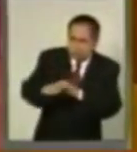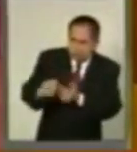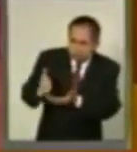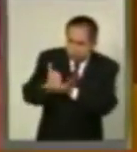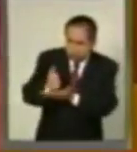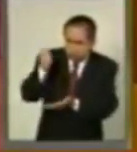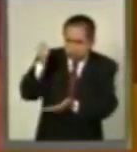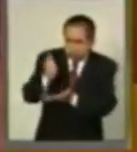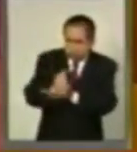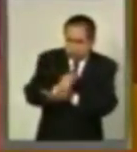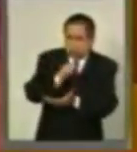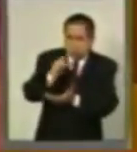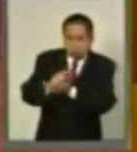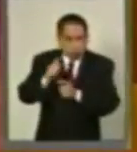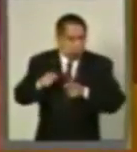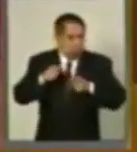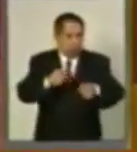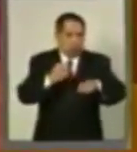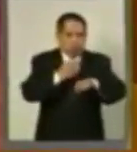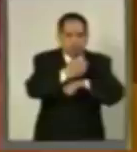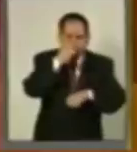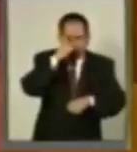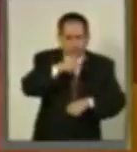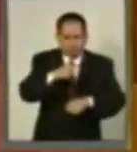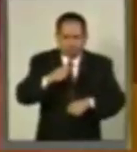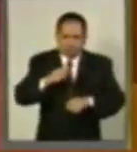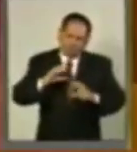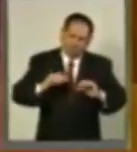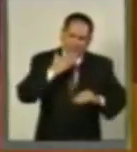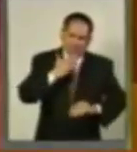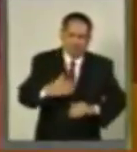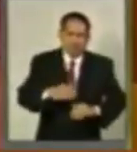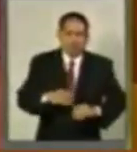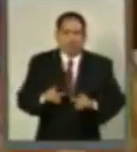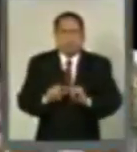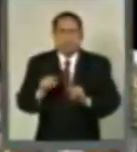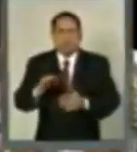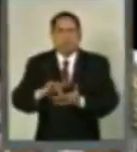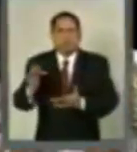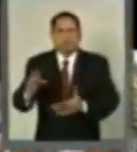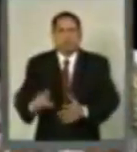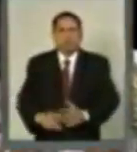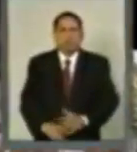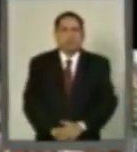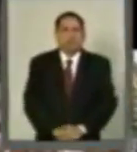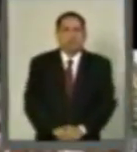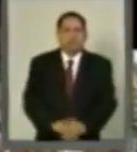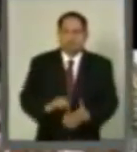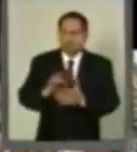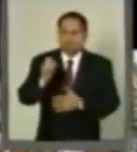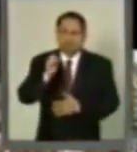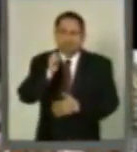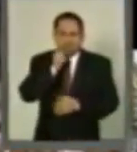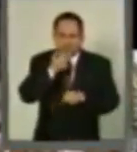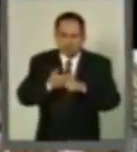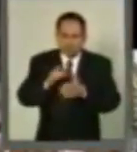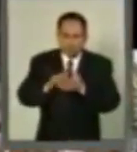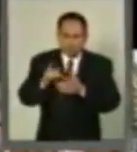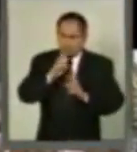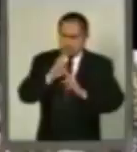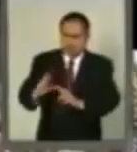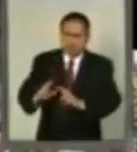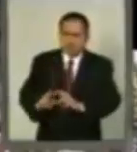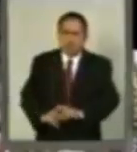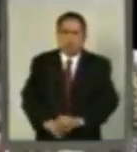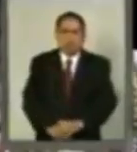fortalecimiento a los estados y a los municipios para formar sus propias capacidades. Gracias. Muchas gracias, señor secretario, por su